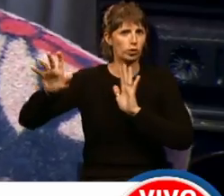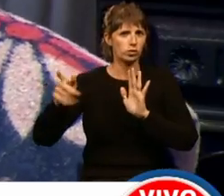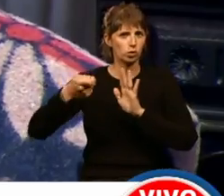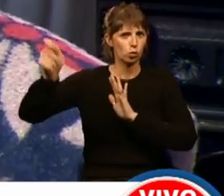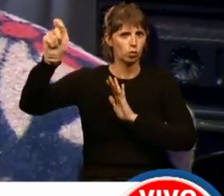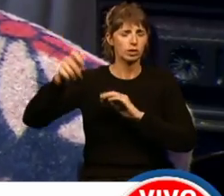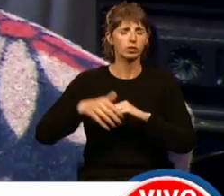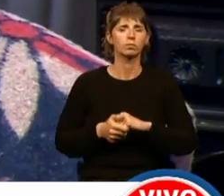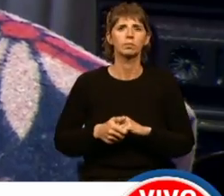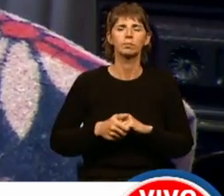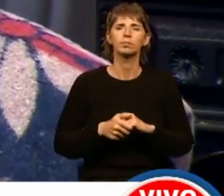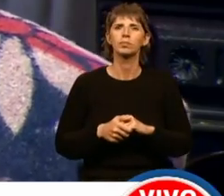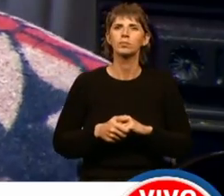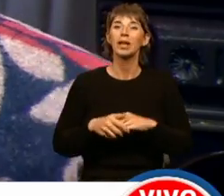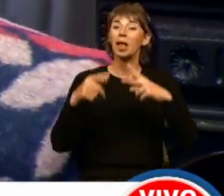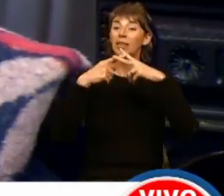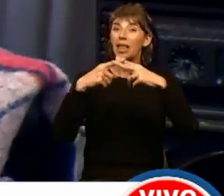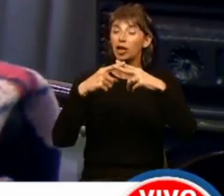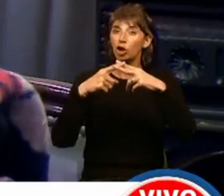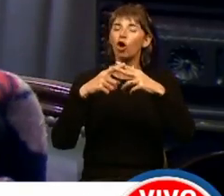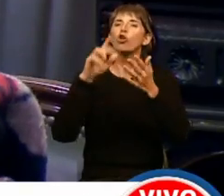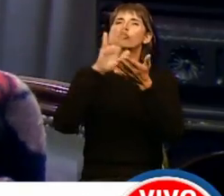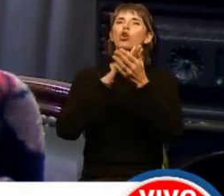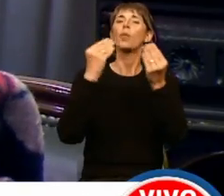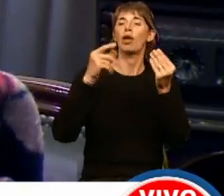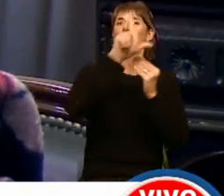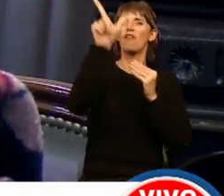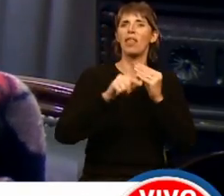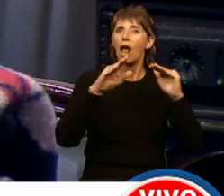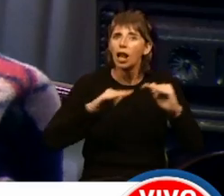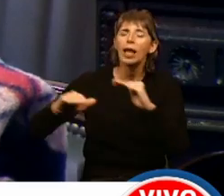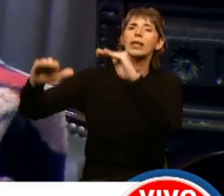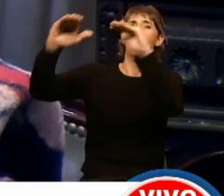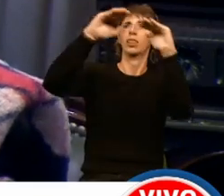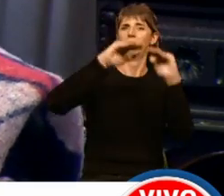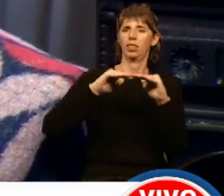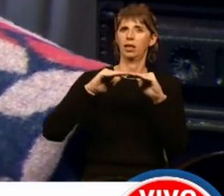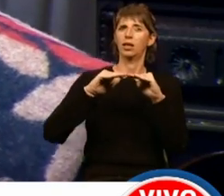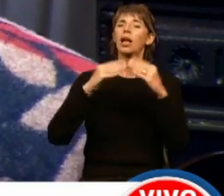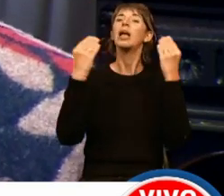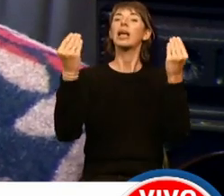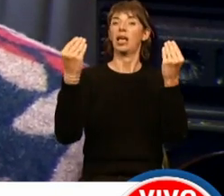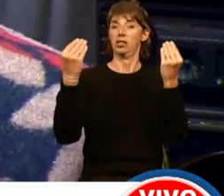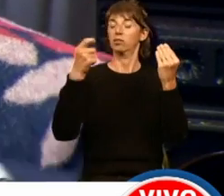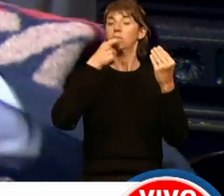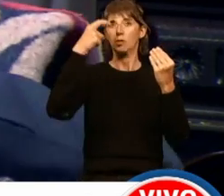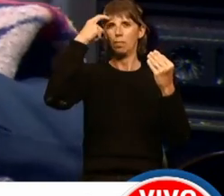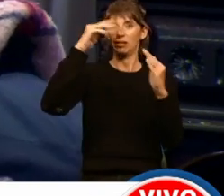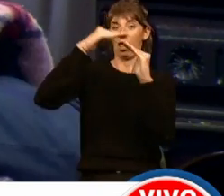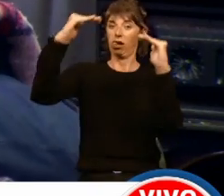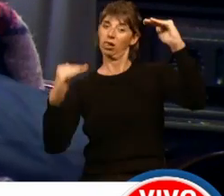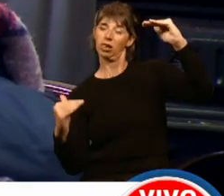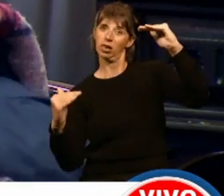ejemplo el tema de la equidad federal no hay peor desigualdad que